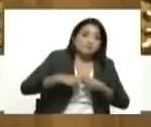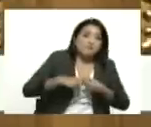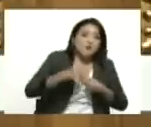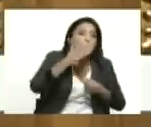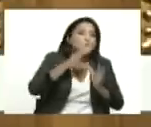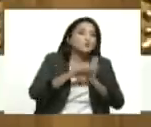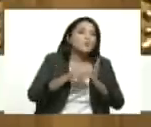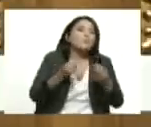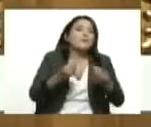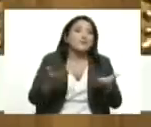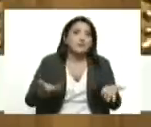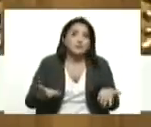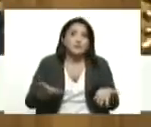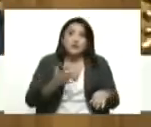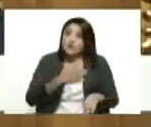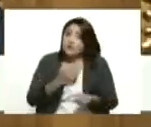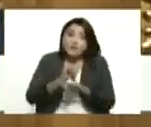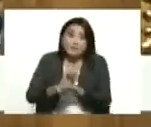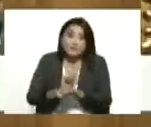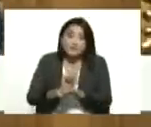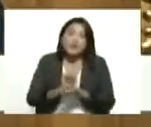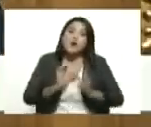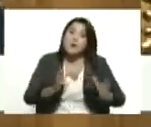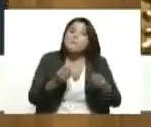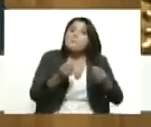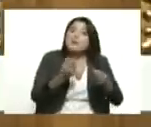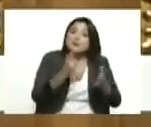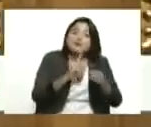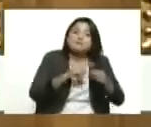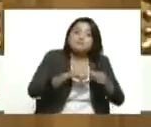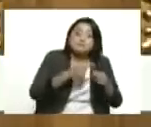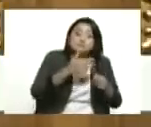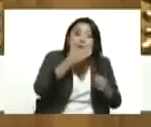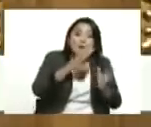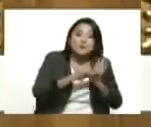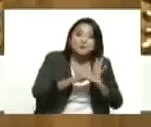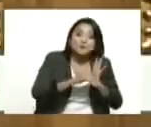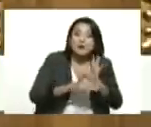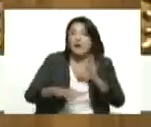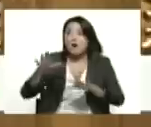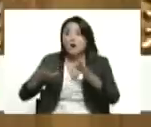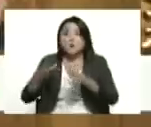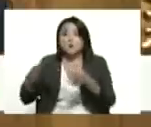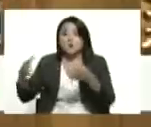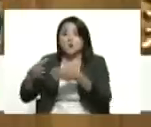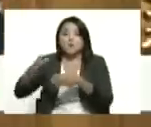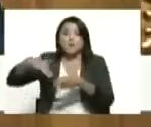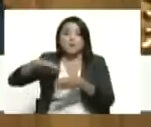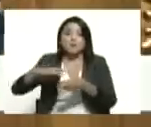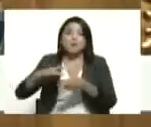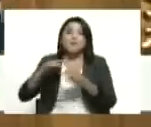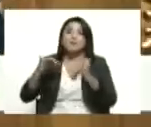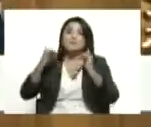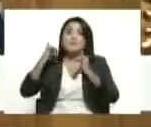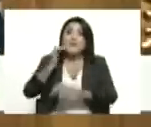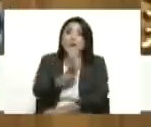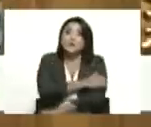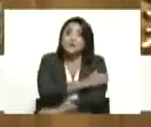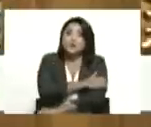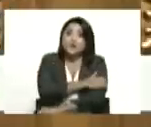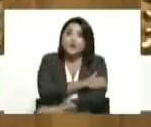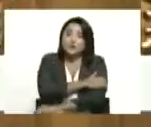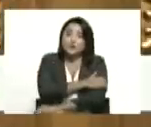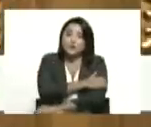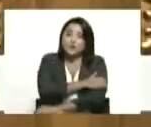Y algunos sectores de la oposición hacen fiesta, también hemos dicho que esa fiesta se va a acabar